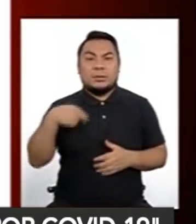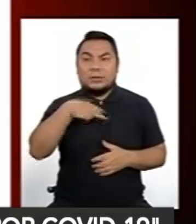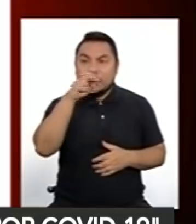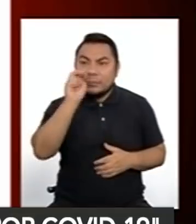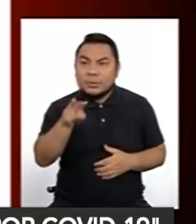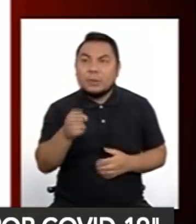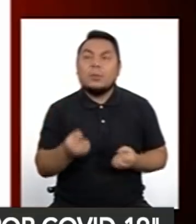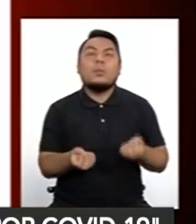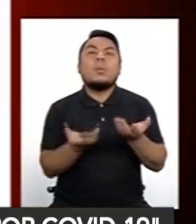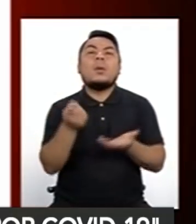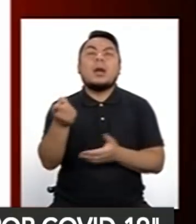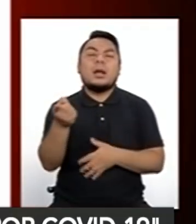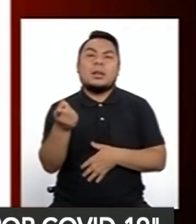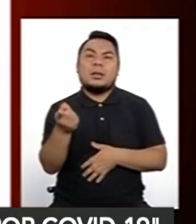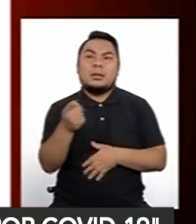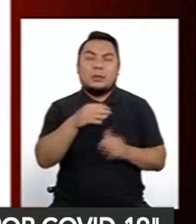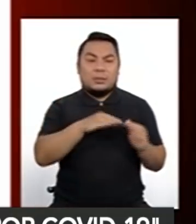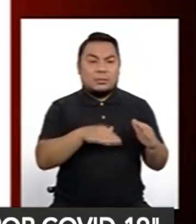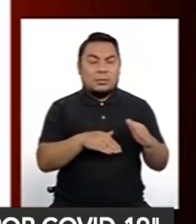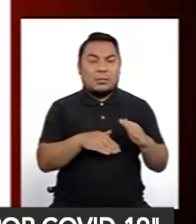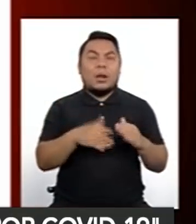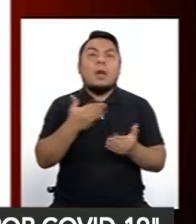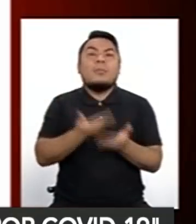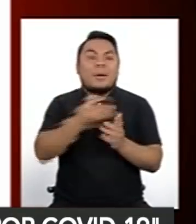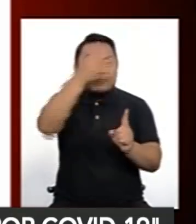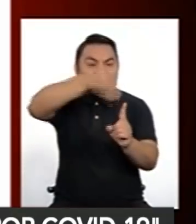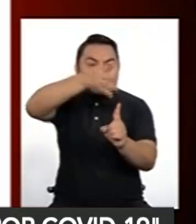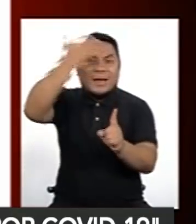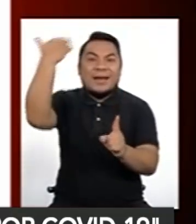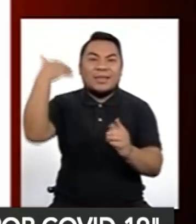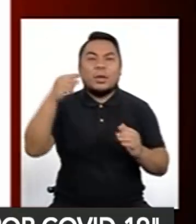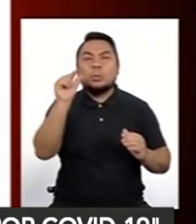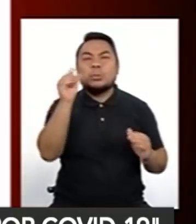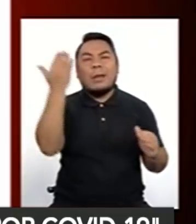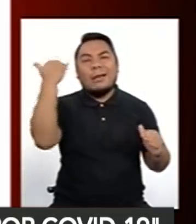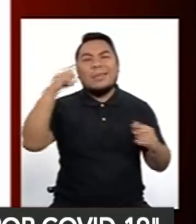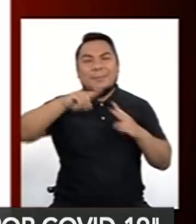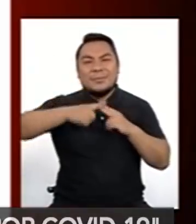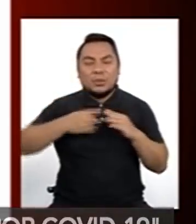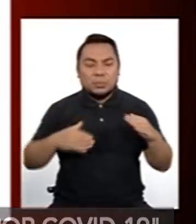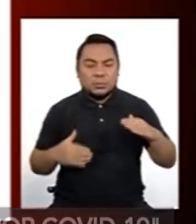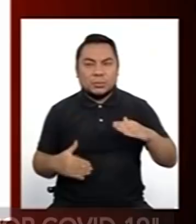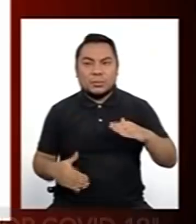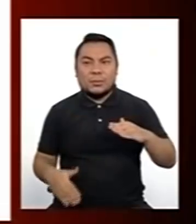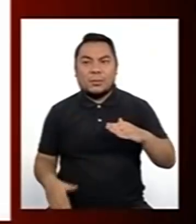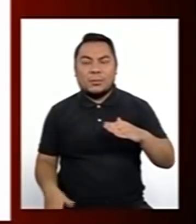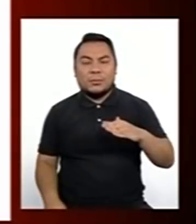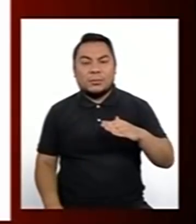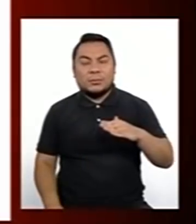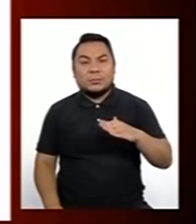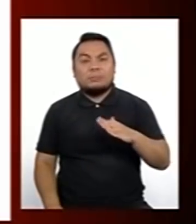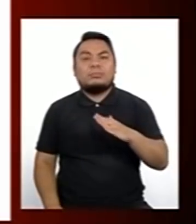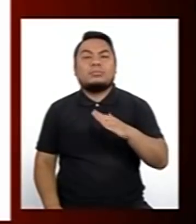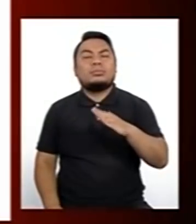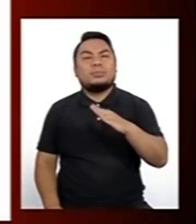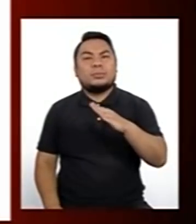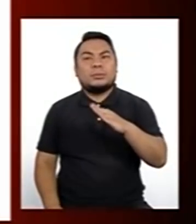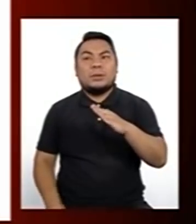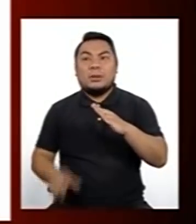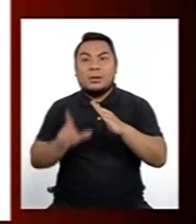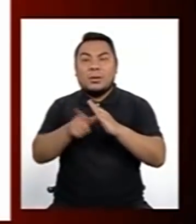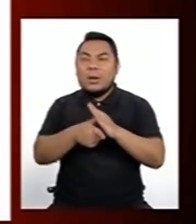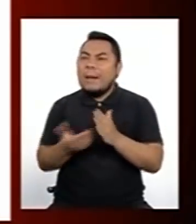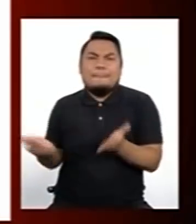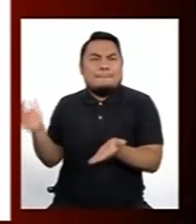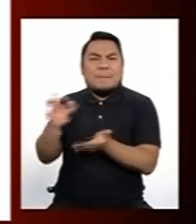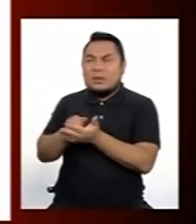miren cuál era la tendencia de la curva de pruebas. Era casi plana, con una pequeña pendiente, hasta